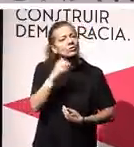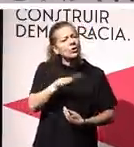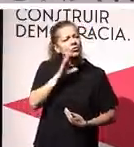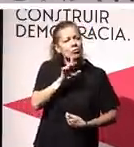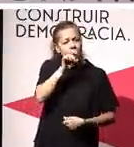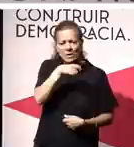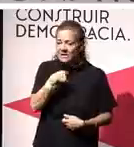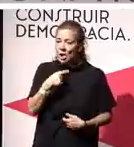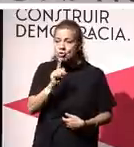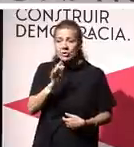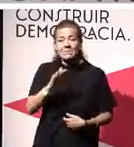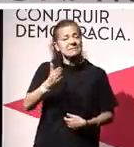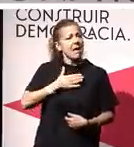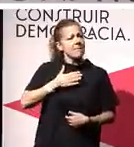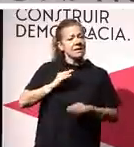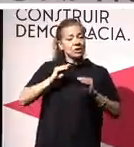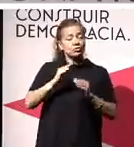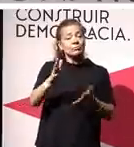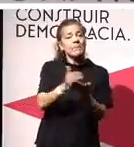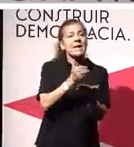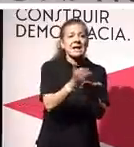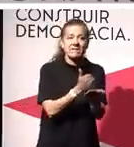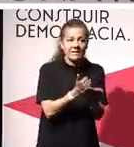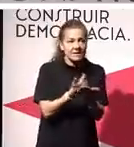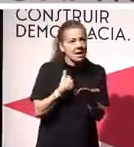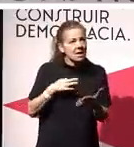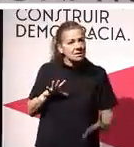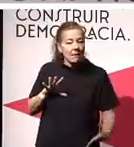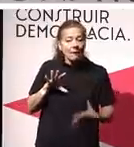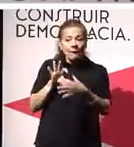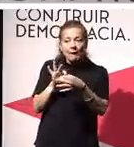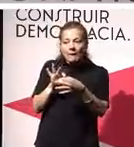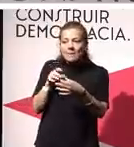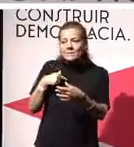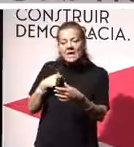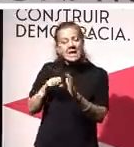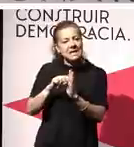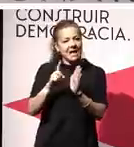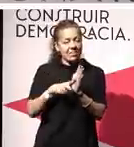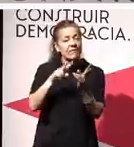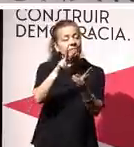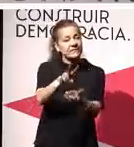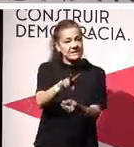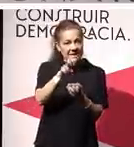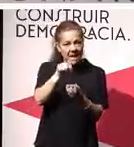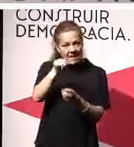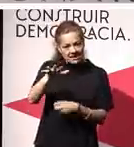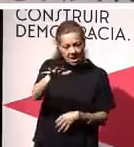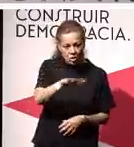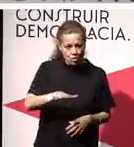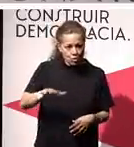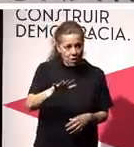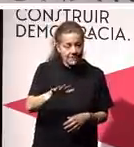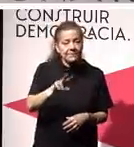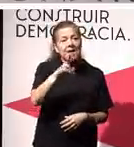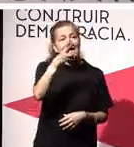no tienen más patria que sus beneficios ni más arraigo a una tierra que la de la legislación fiscal que tiene ese lugar.